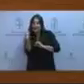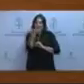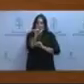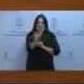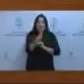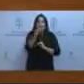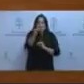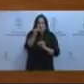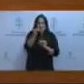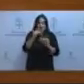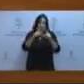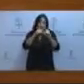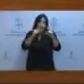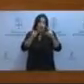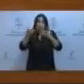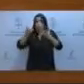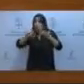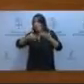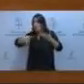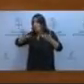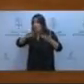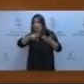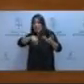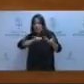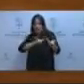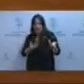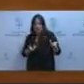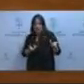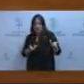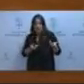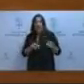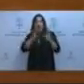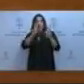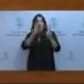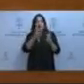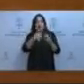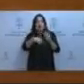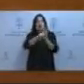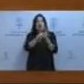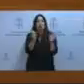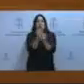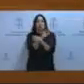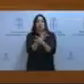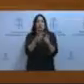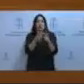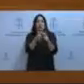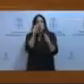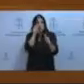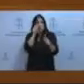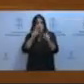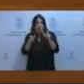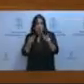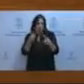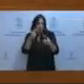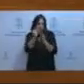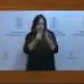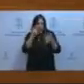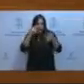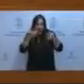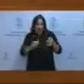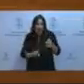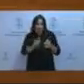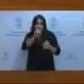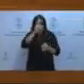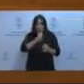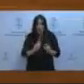nivel de Asturias con el resto de España. Y hay una cosa muy sencilla, mire, en la afiliación de los trabajadores a la Seguridad Social en el sector turístico, que es un dato tremendamente objetivo, el primer año que